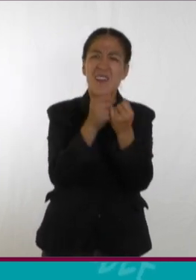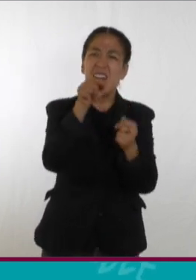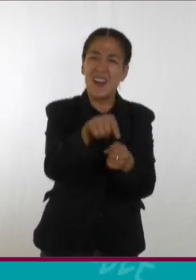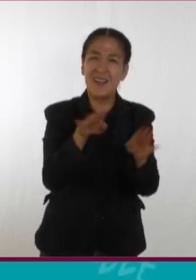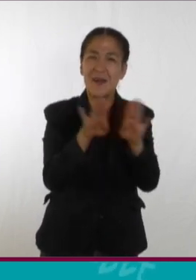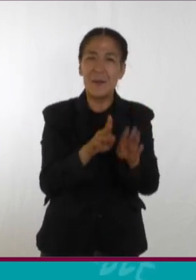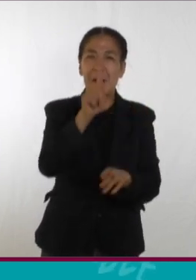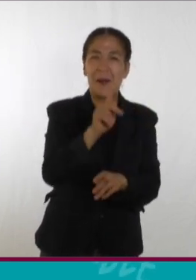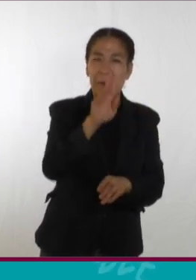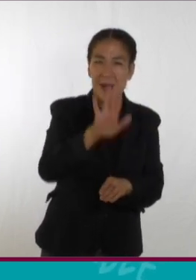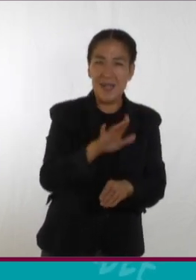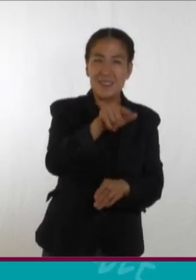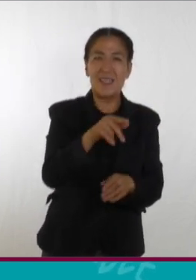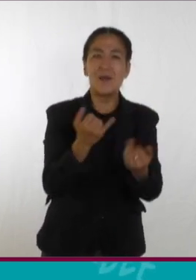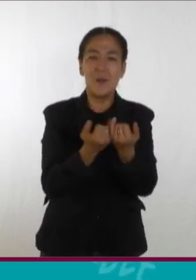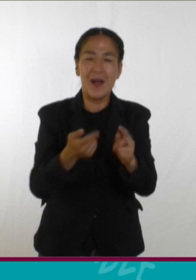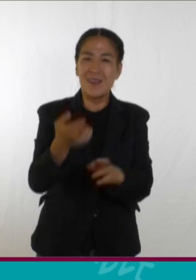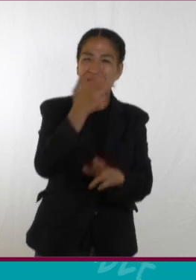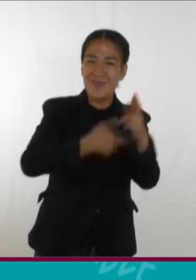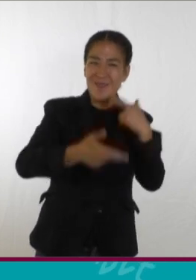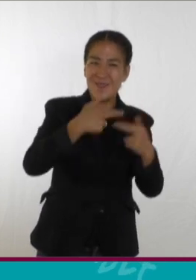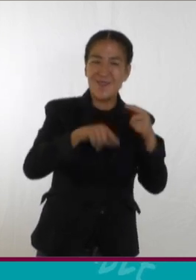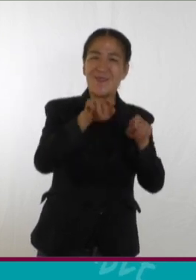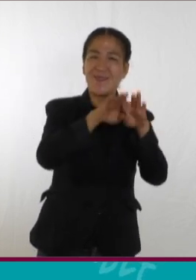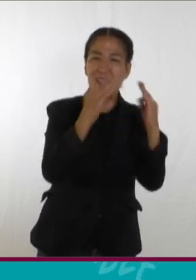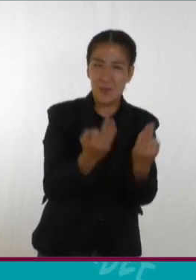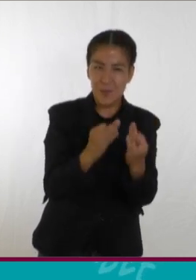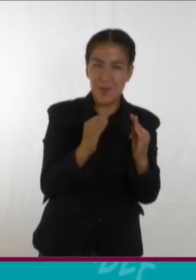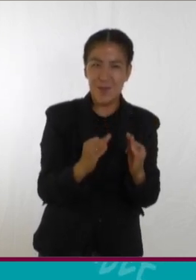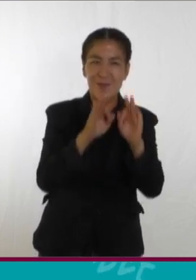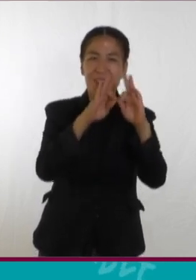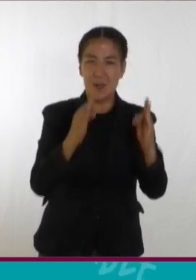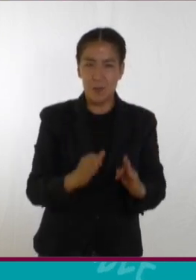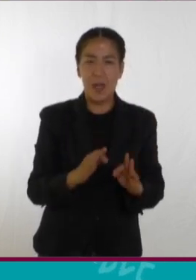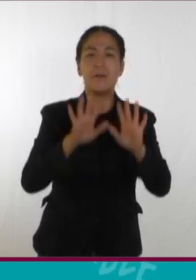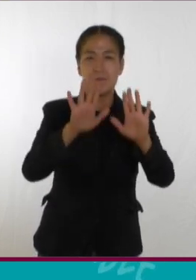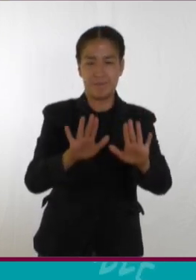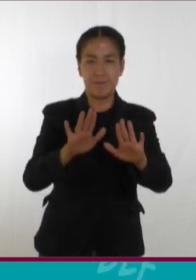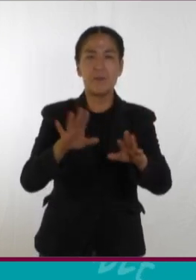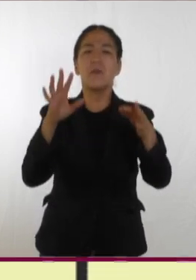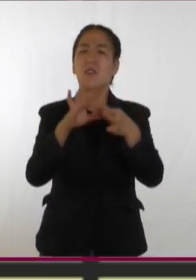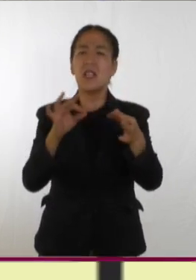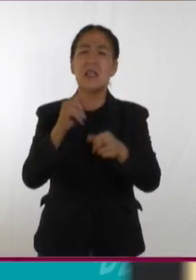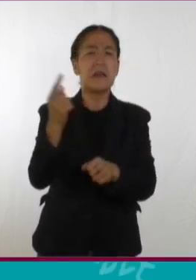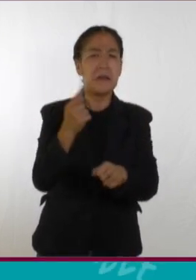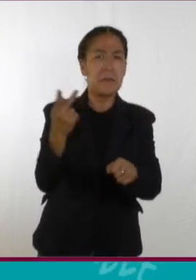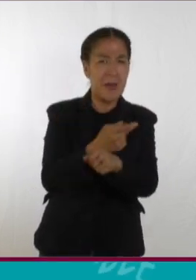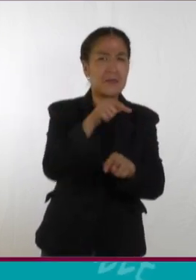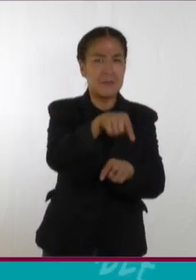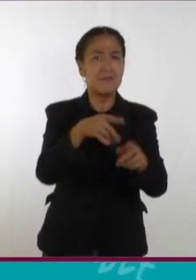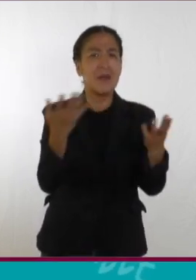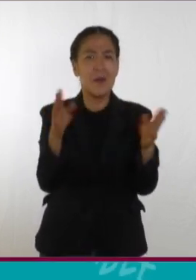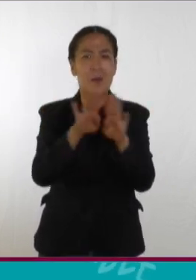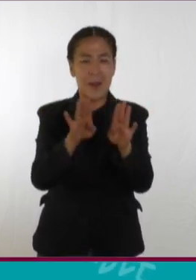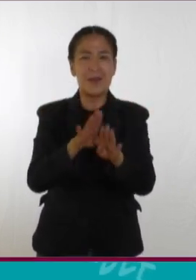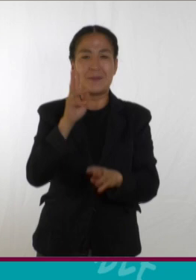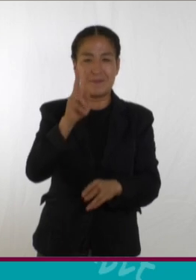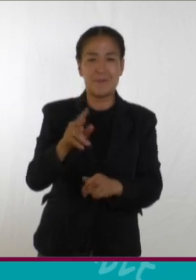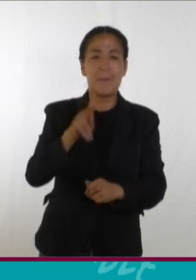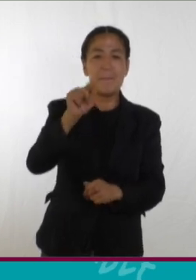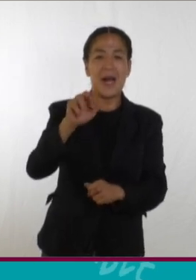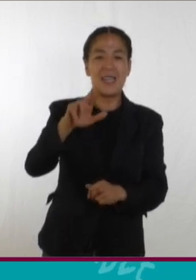o más centímetros cuadrados respecto al área de la figura inicial. Ahora, expliquemos qué ocurre